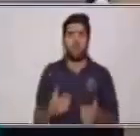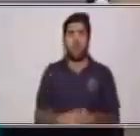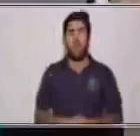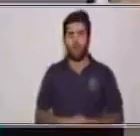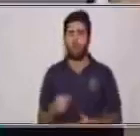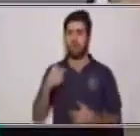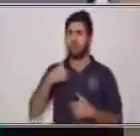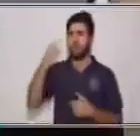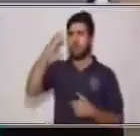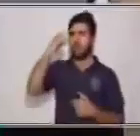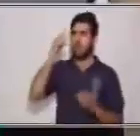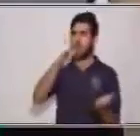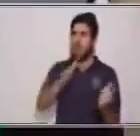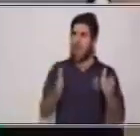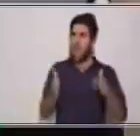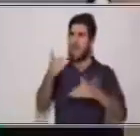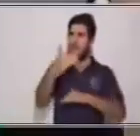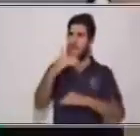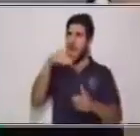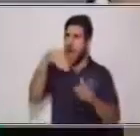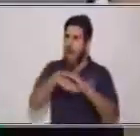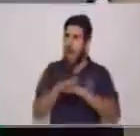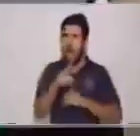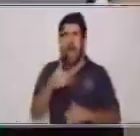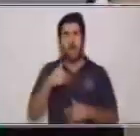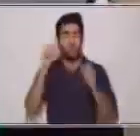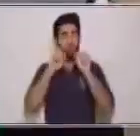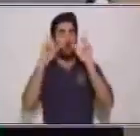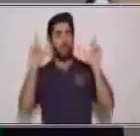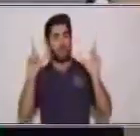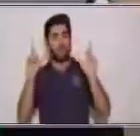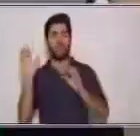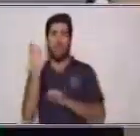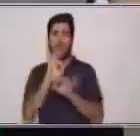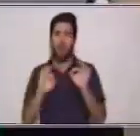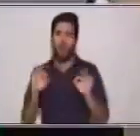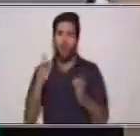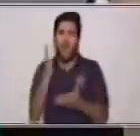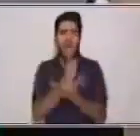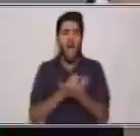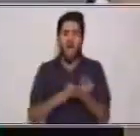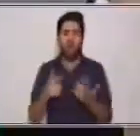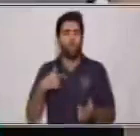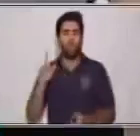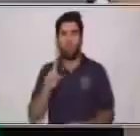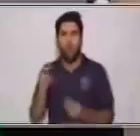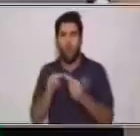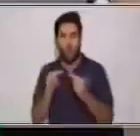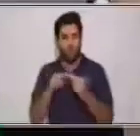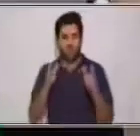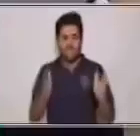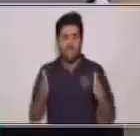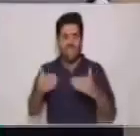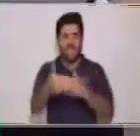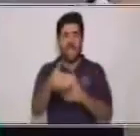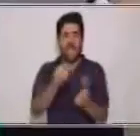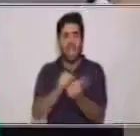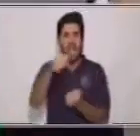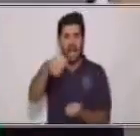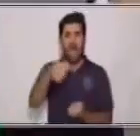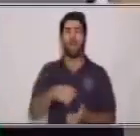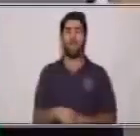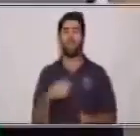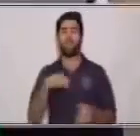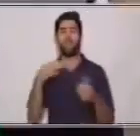habla de algo que trae sorpresas o que algo que trae algo inesperado. Entonces escuchemos de dónde viene esa expresión.